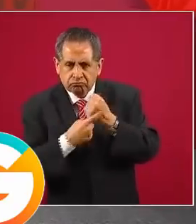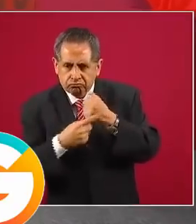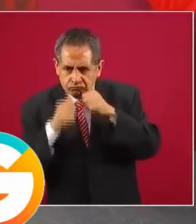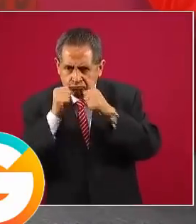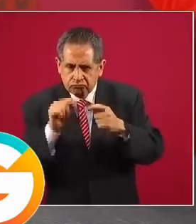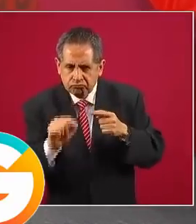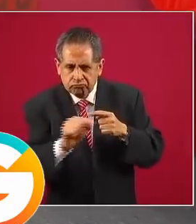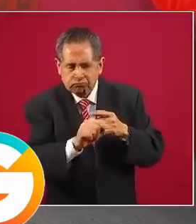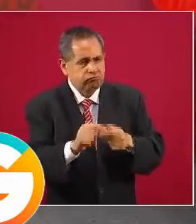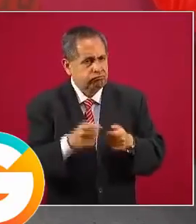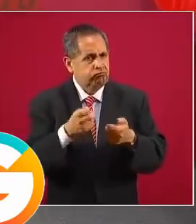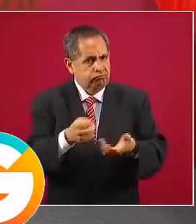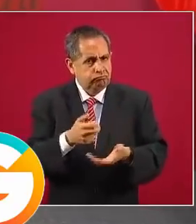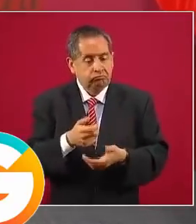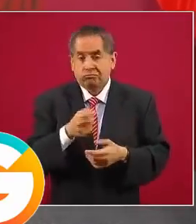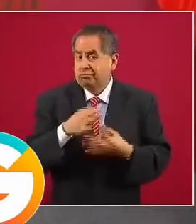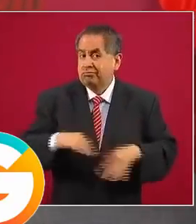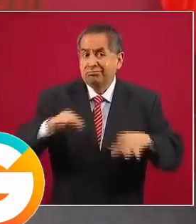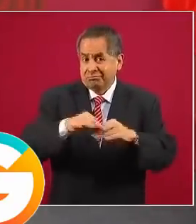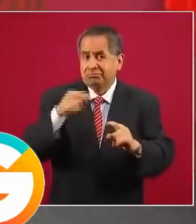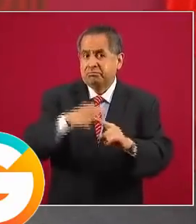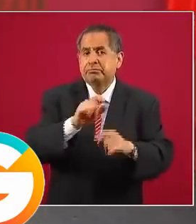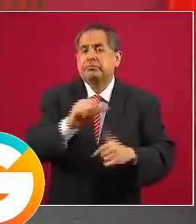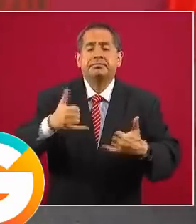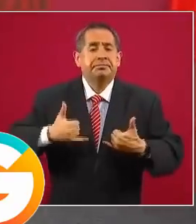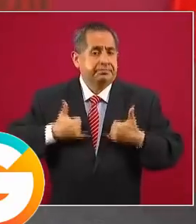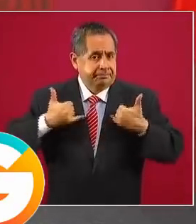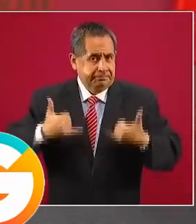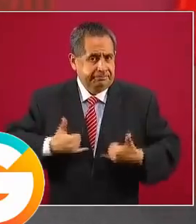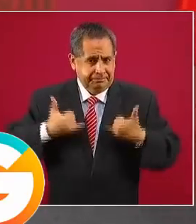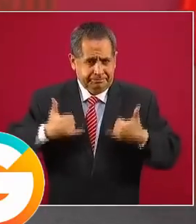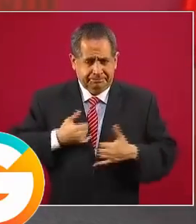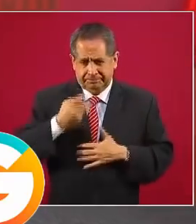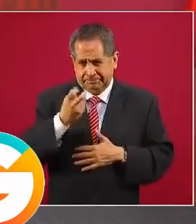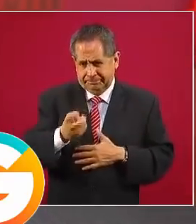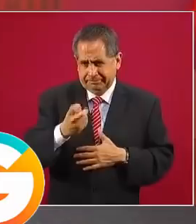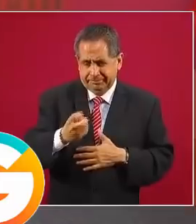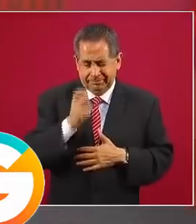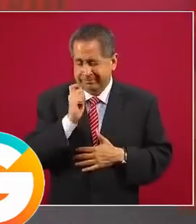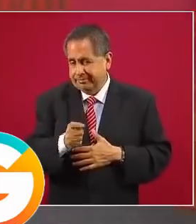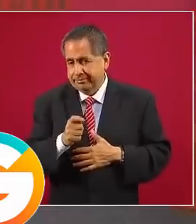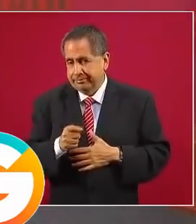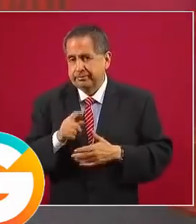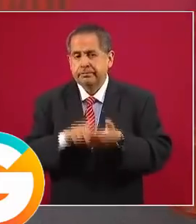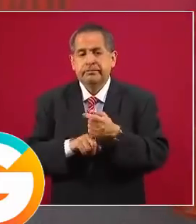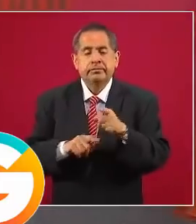merece, los jóvenes sobre todo, y que no haya